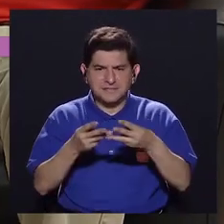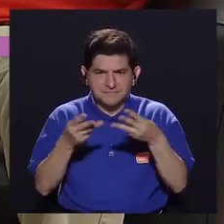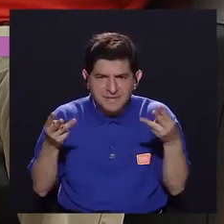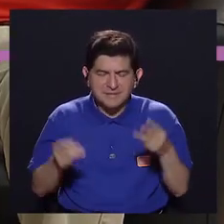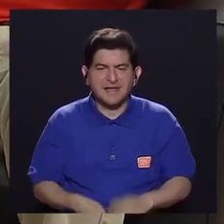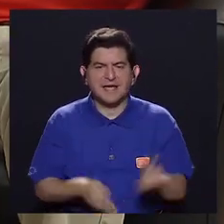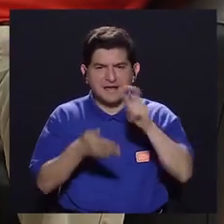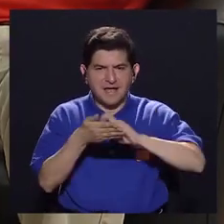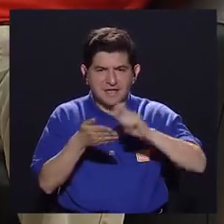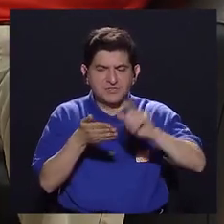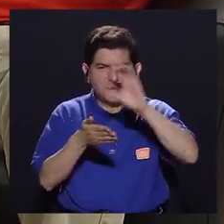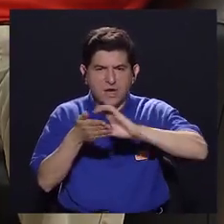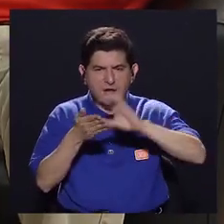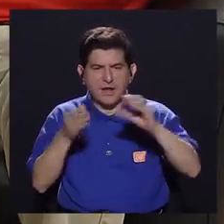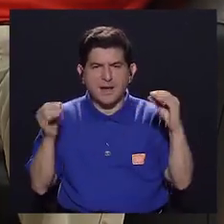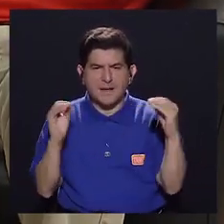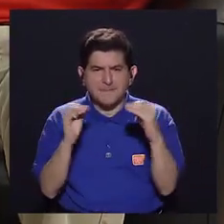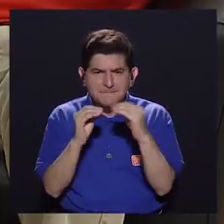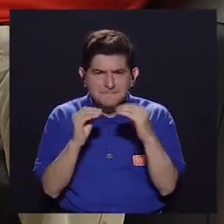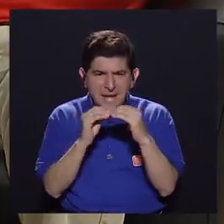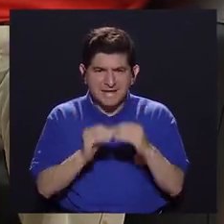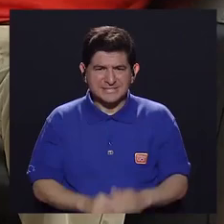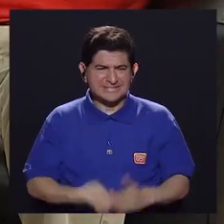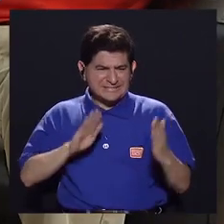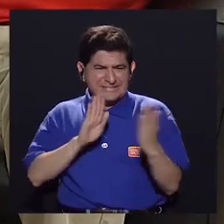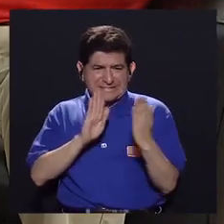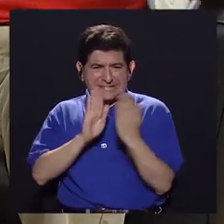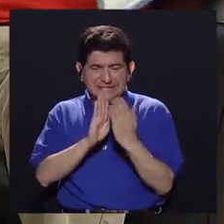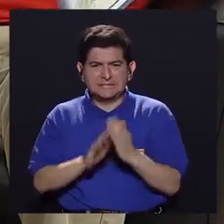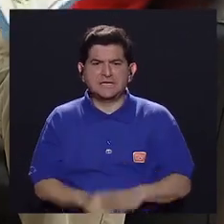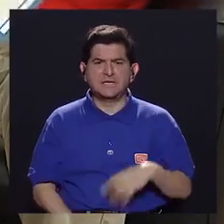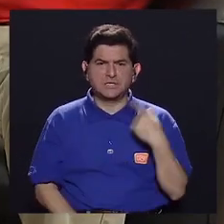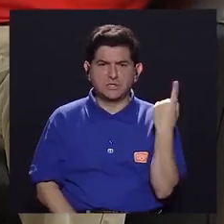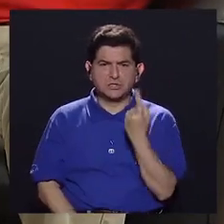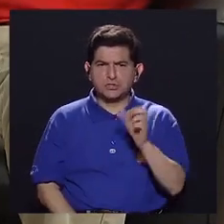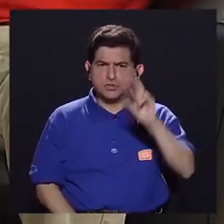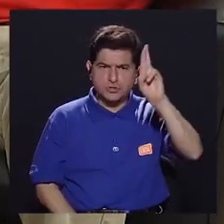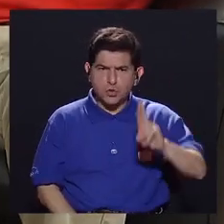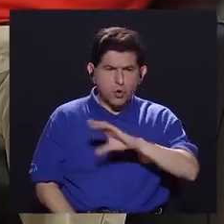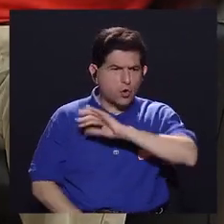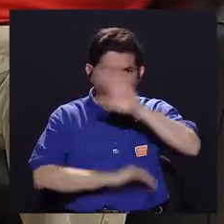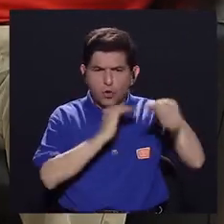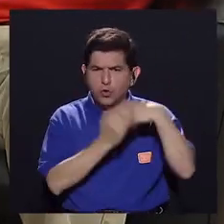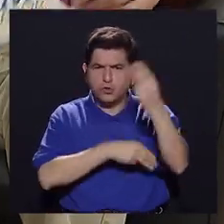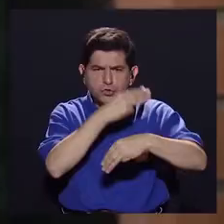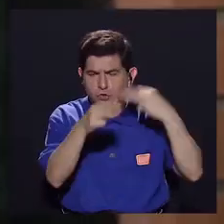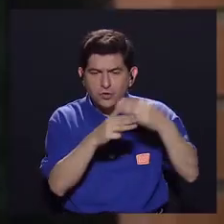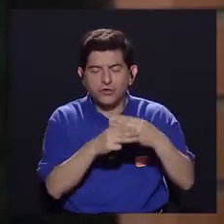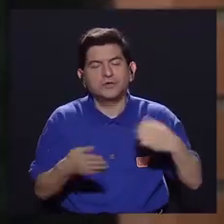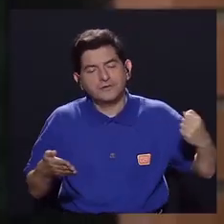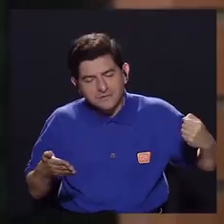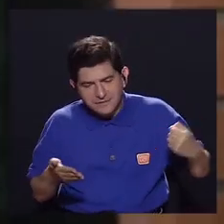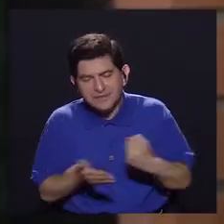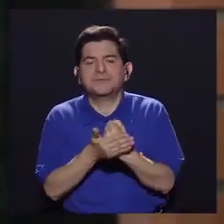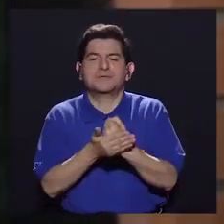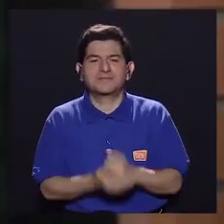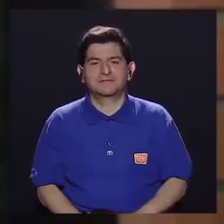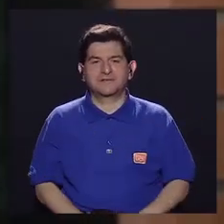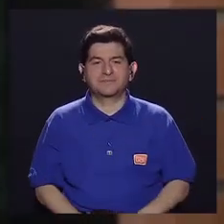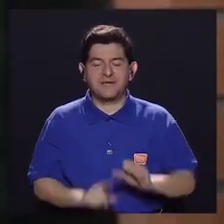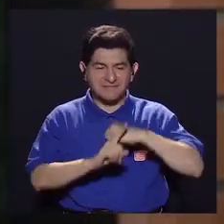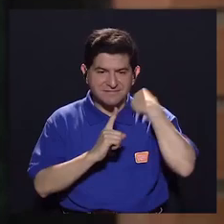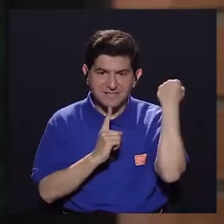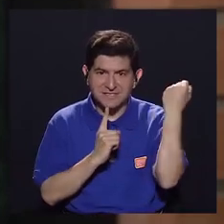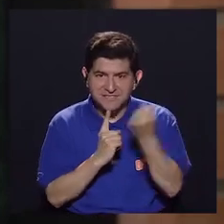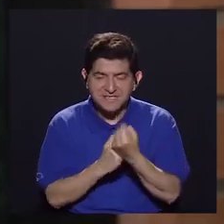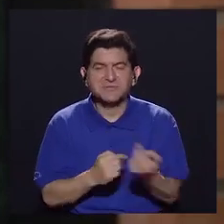la escuela y del colegio que más resistencia ofrece. ¿Y esto pasa solo en Costa Rica o pasa en todo el mundo? Lamentablemente, esto es